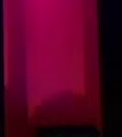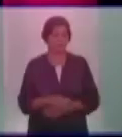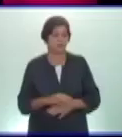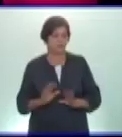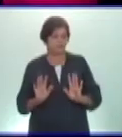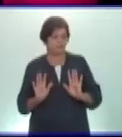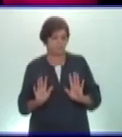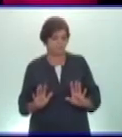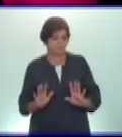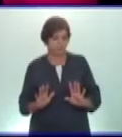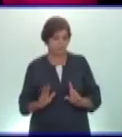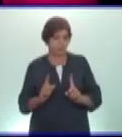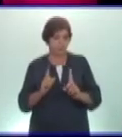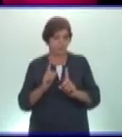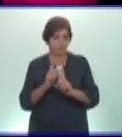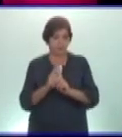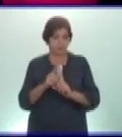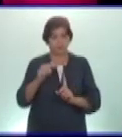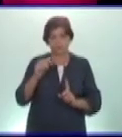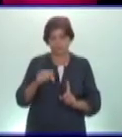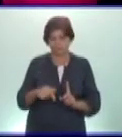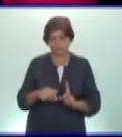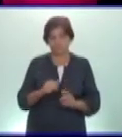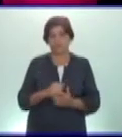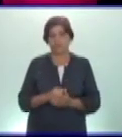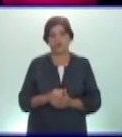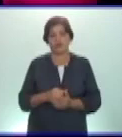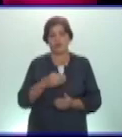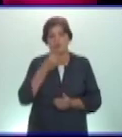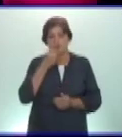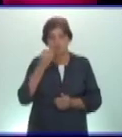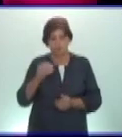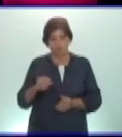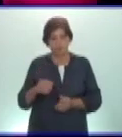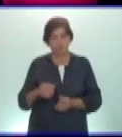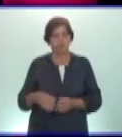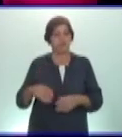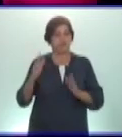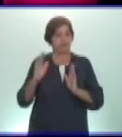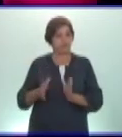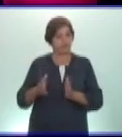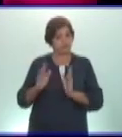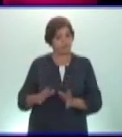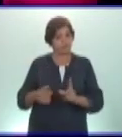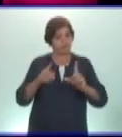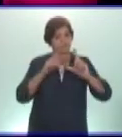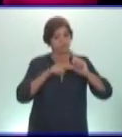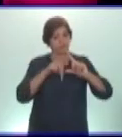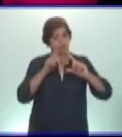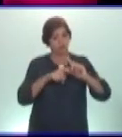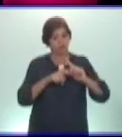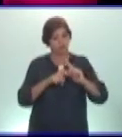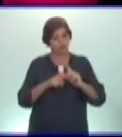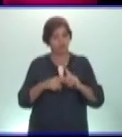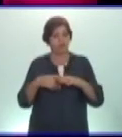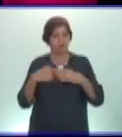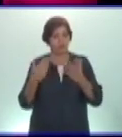Esperamos que en el encuentro de hoy les haya servido para ejercitar los contenidos correspondientes al